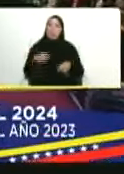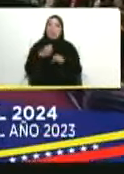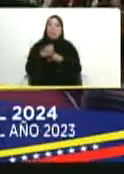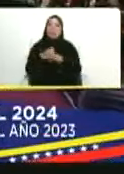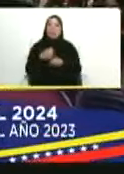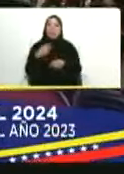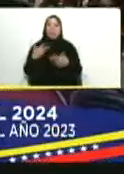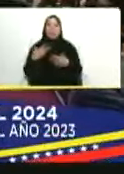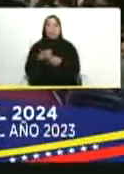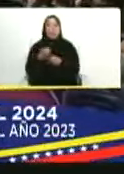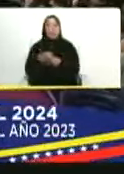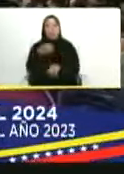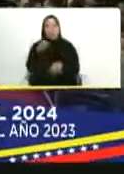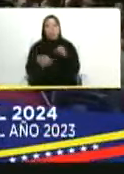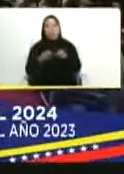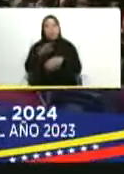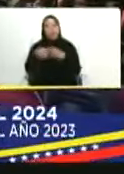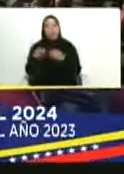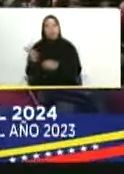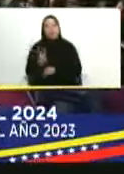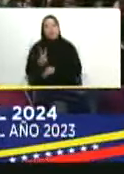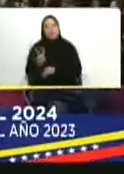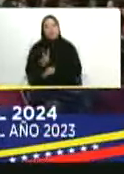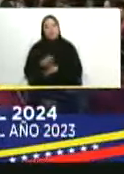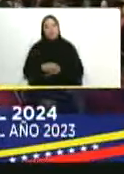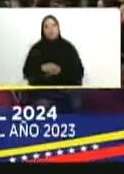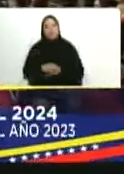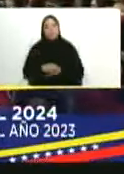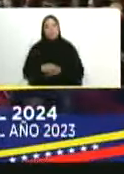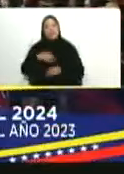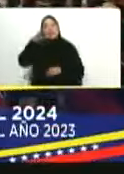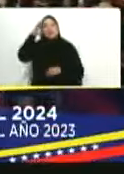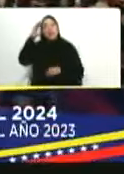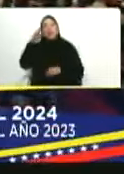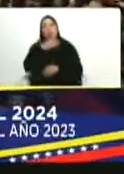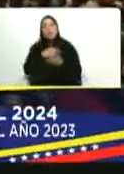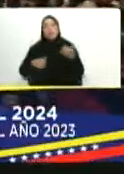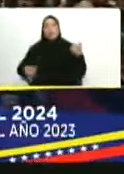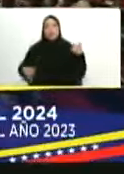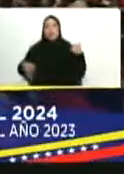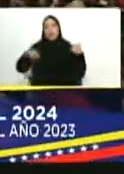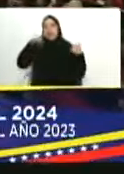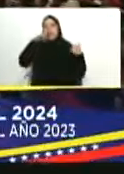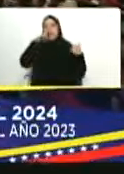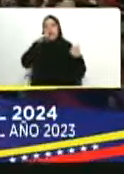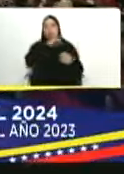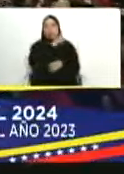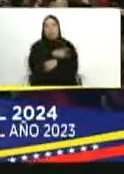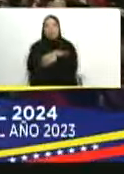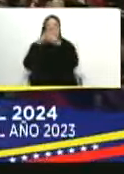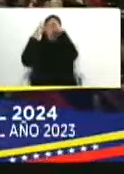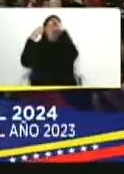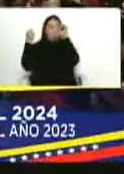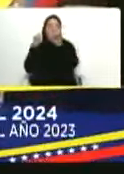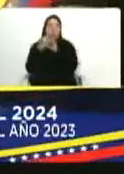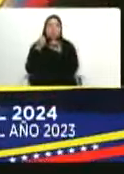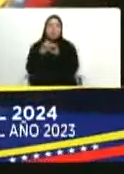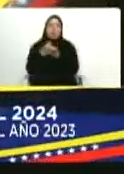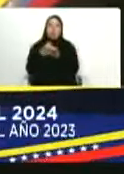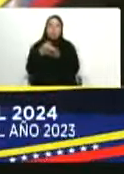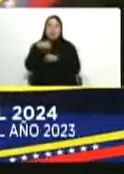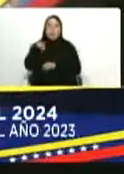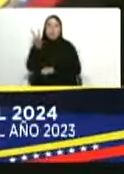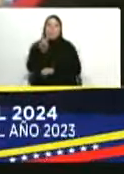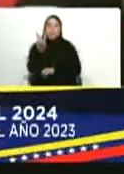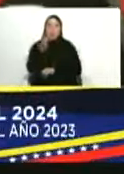tutela judicial efectiva en todo el país. Vemos el saludo del jefe de Estado al cuerpo diplomático acreditado en nuestro